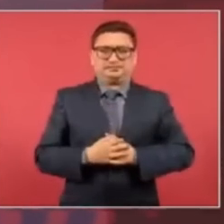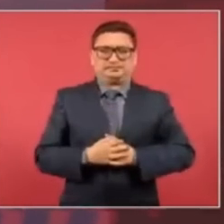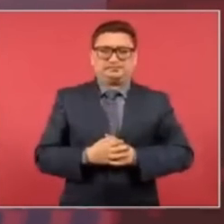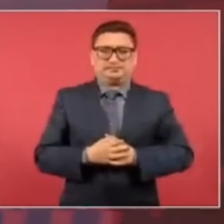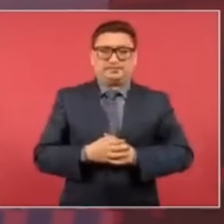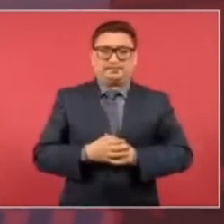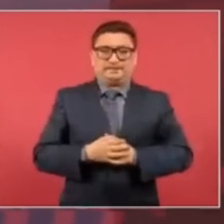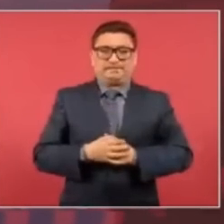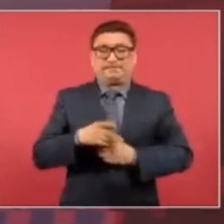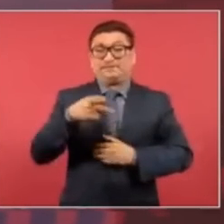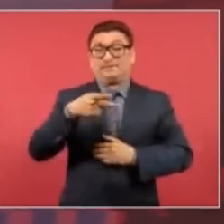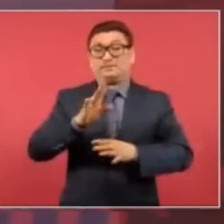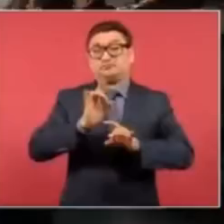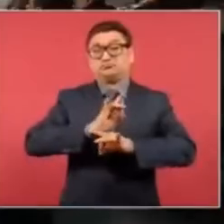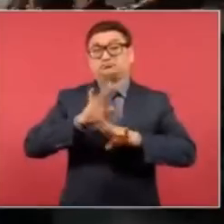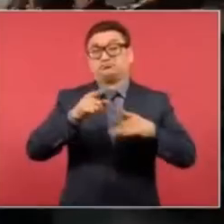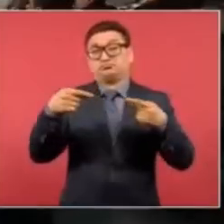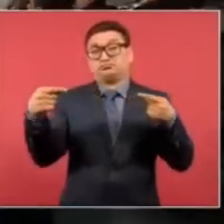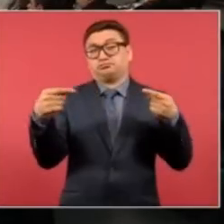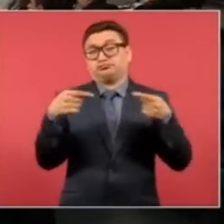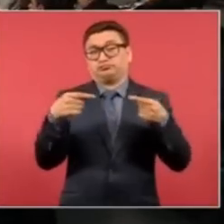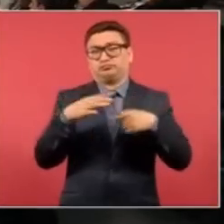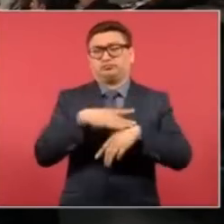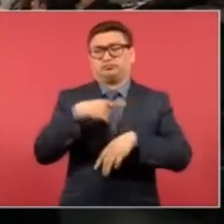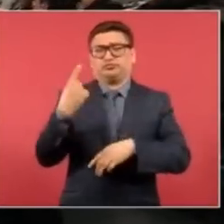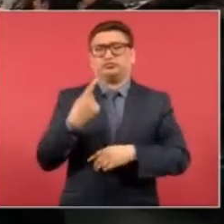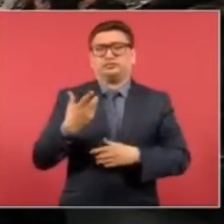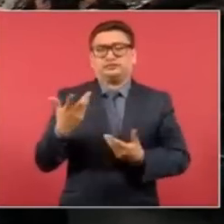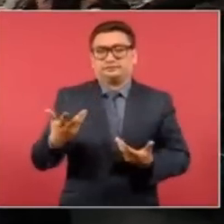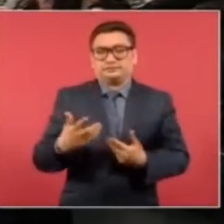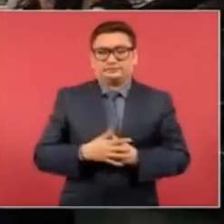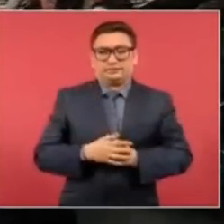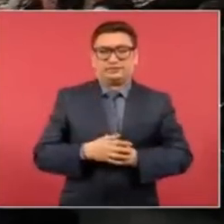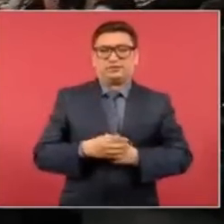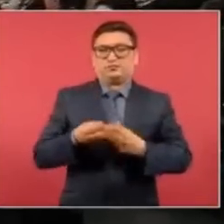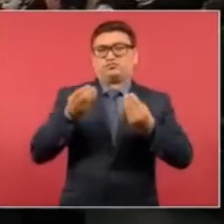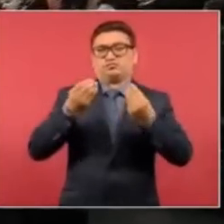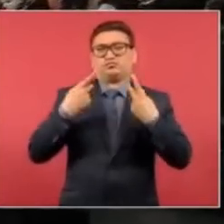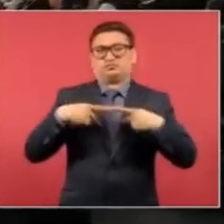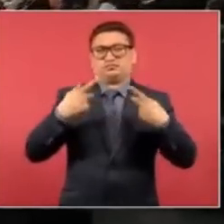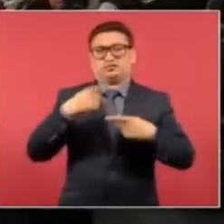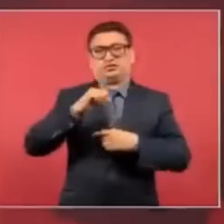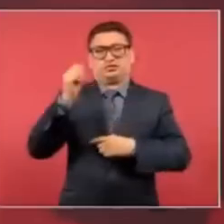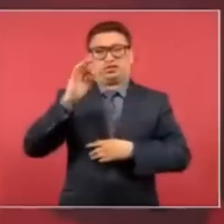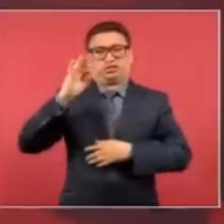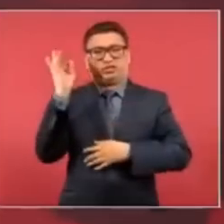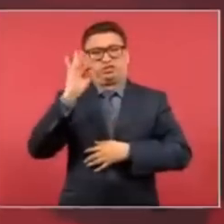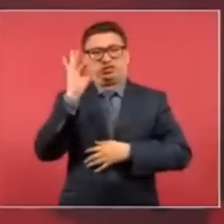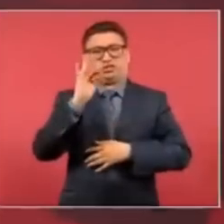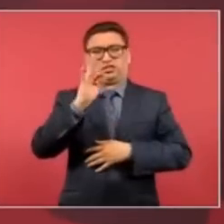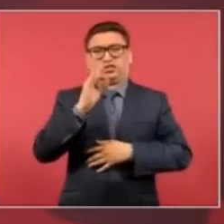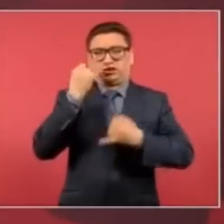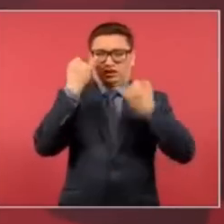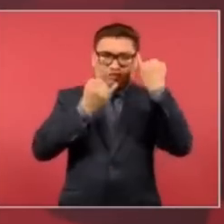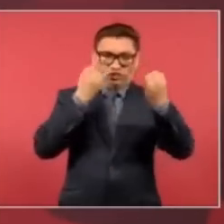pero no se entendieron porque hubo muchas intrigas, sobre todo